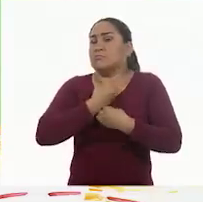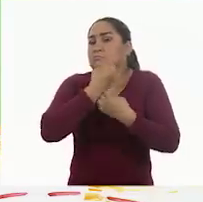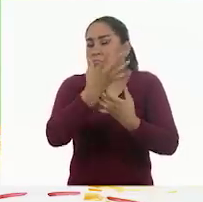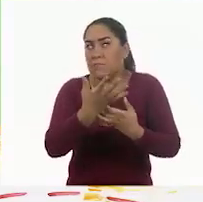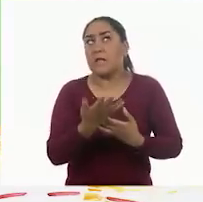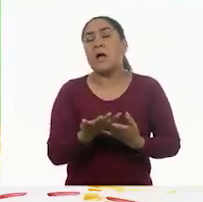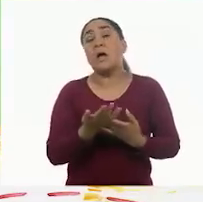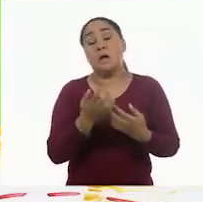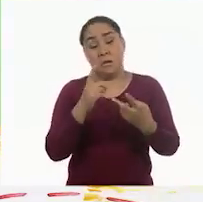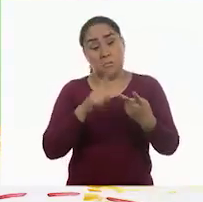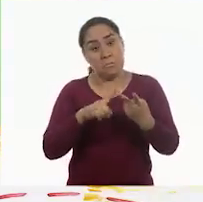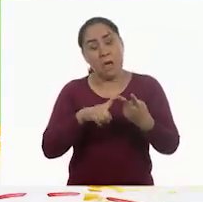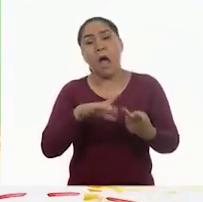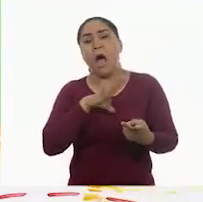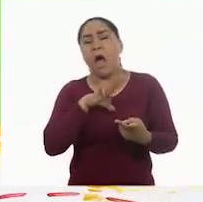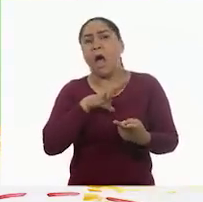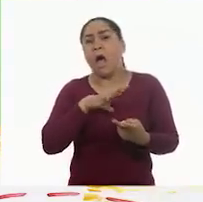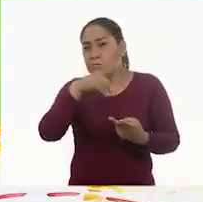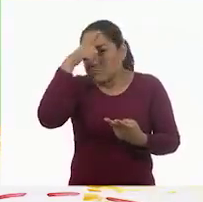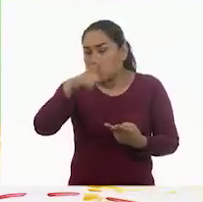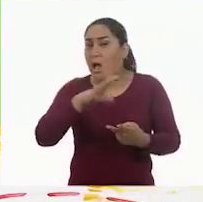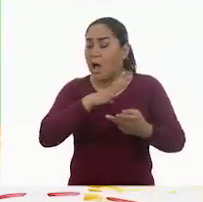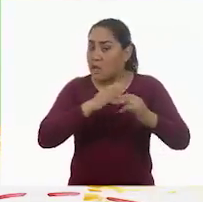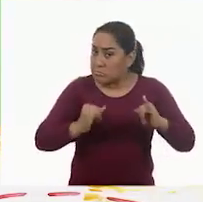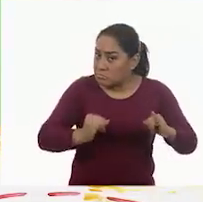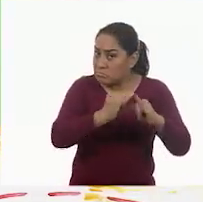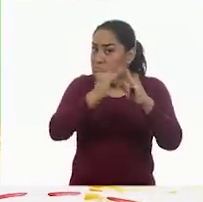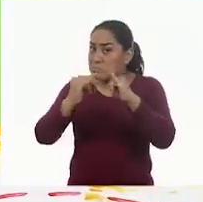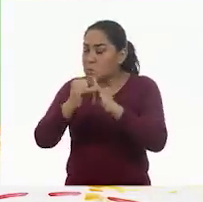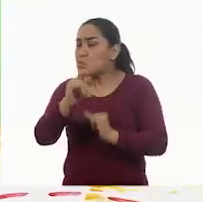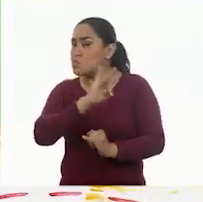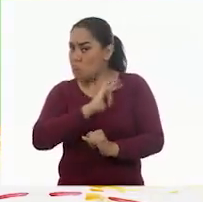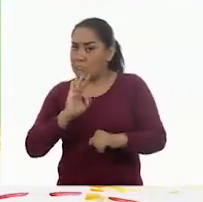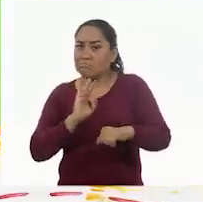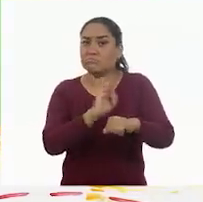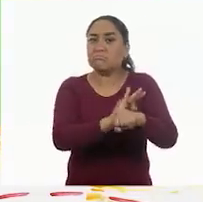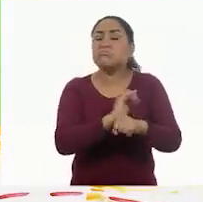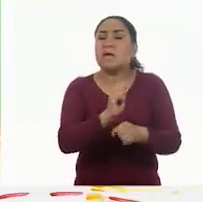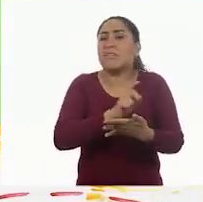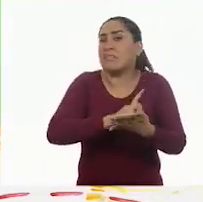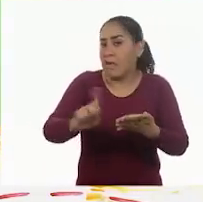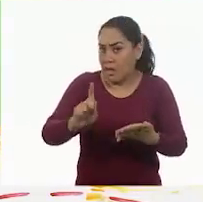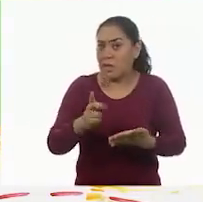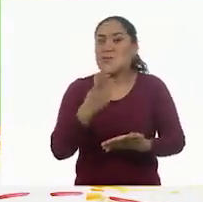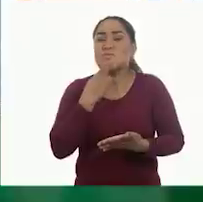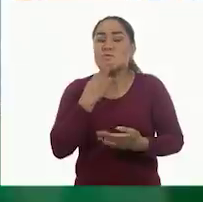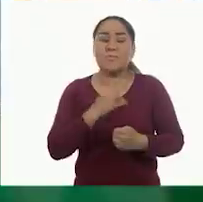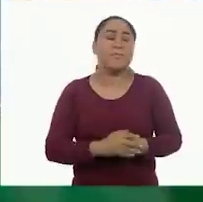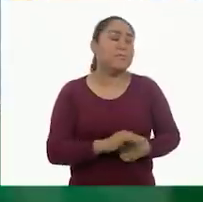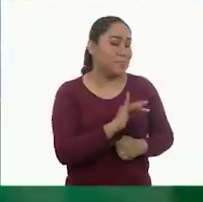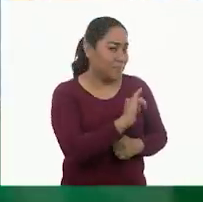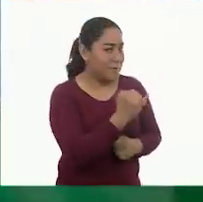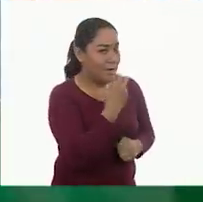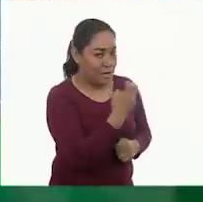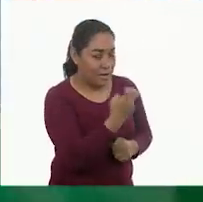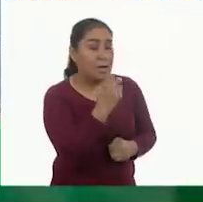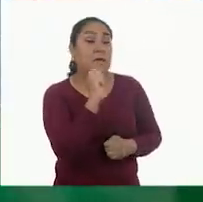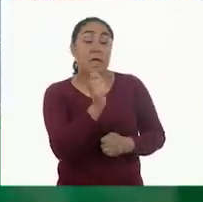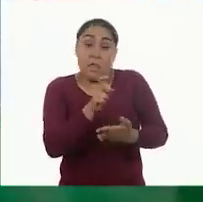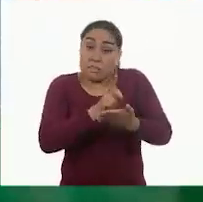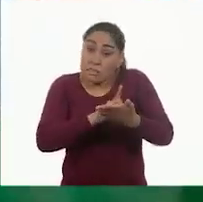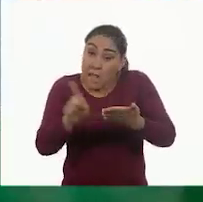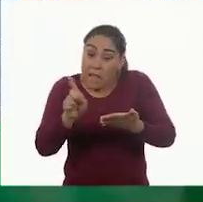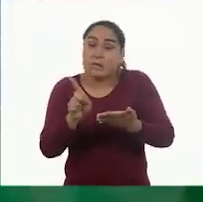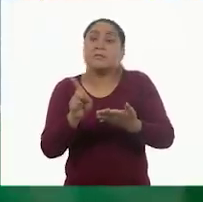que hay instituciones que nos pueden ayudar a hacer valer esos derechos. Por supuesto, la protección de los derechos,